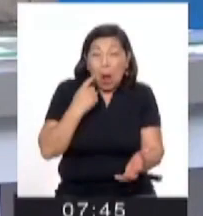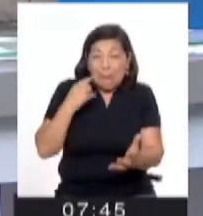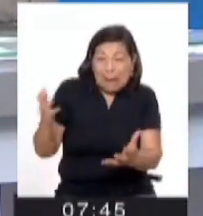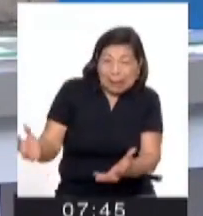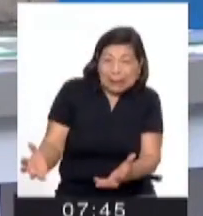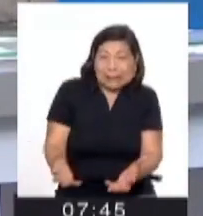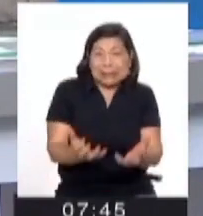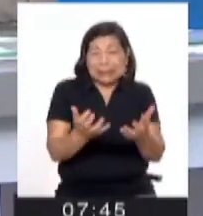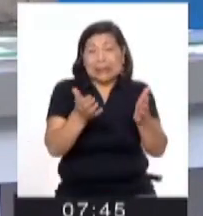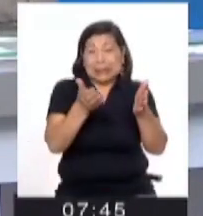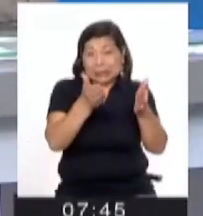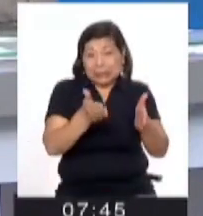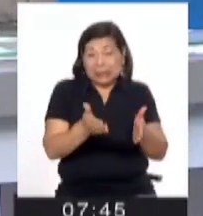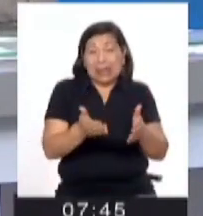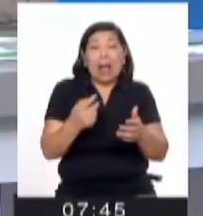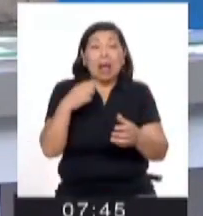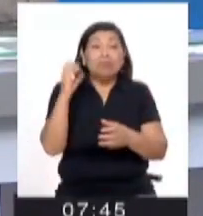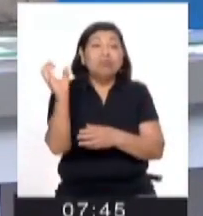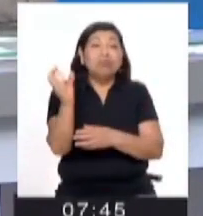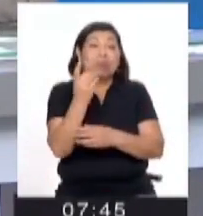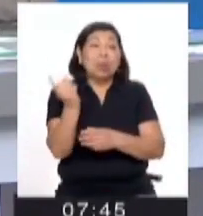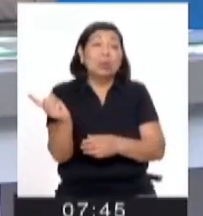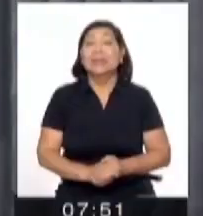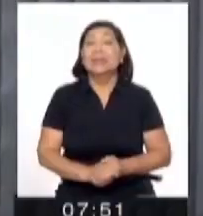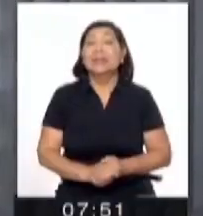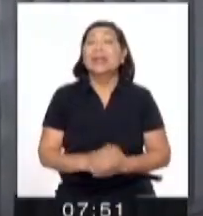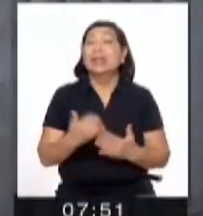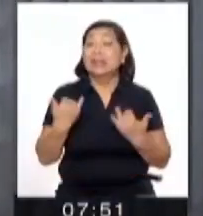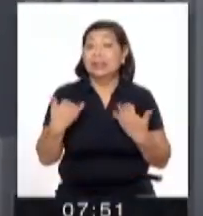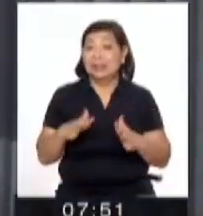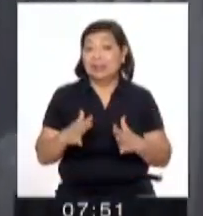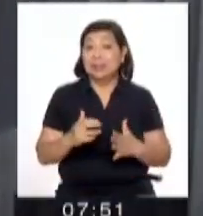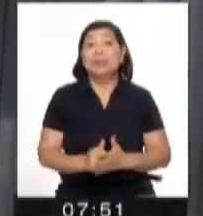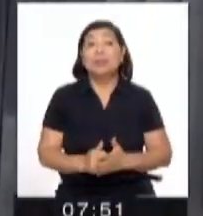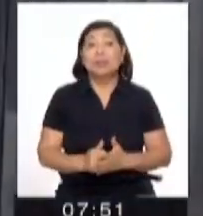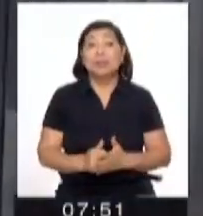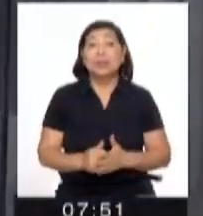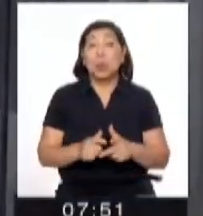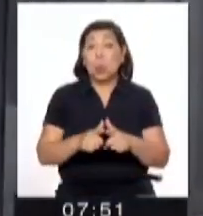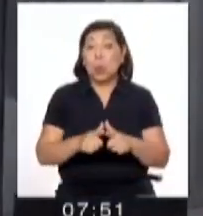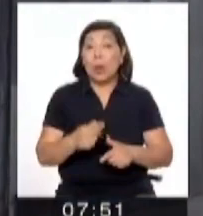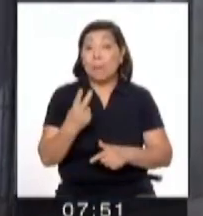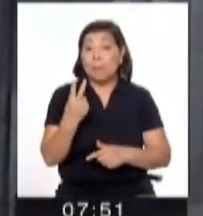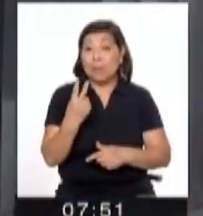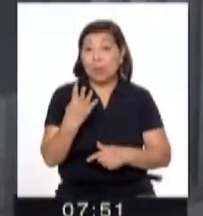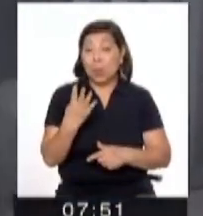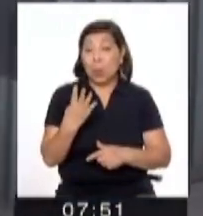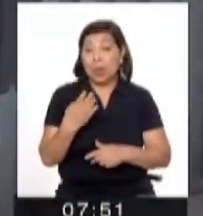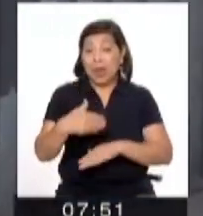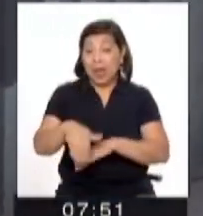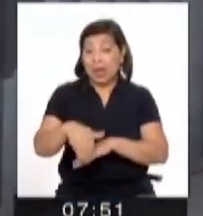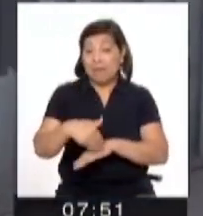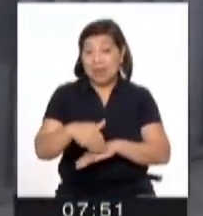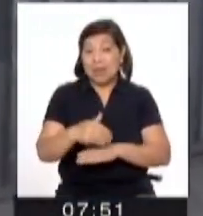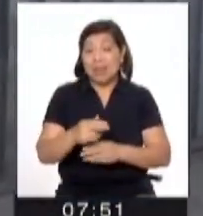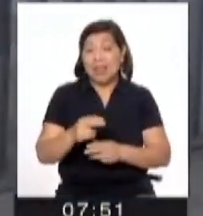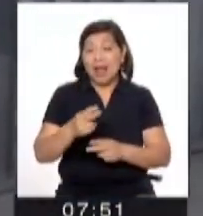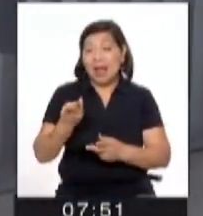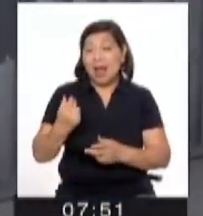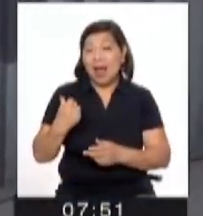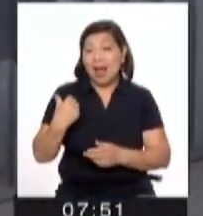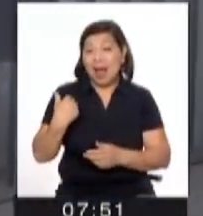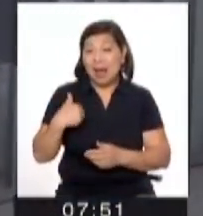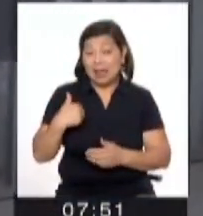SAMU, trasladando a esta persona a un hospital cercano. Encontramos precisamente en ese lugar, en la cuadra 24 de la avenida Argentina, en Cercado de Lima,